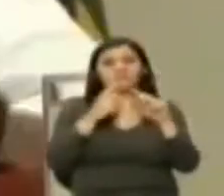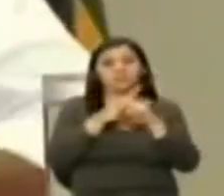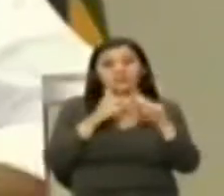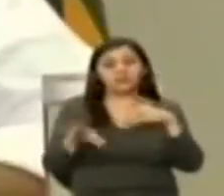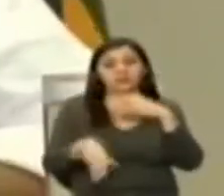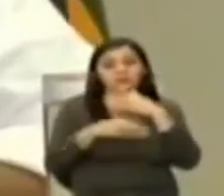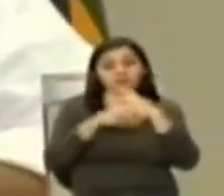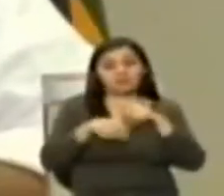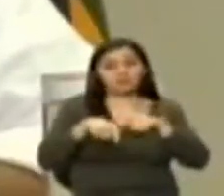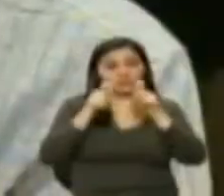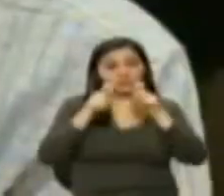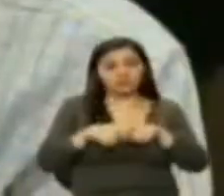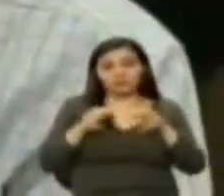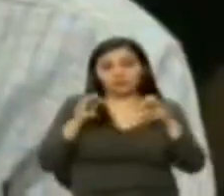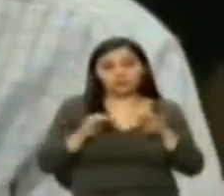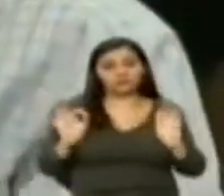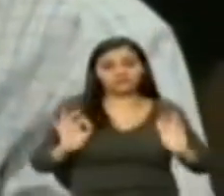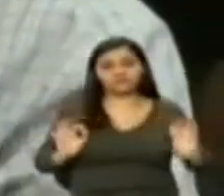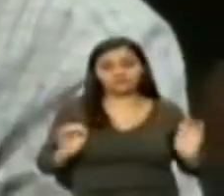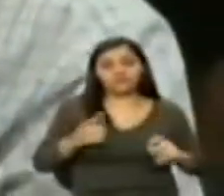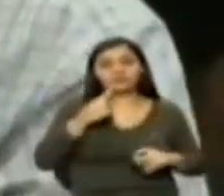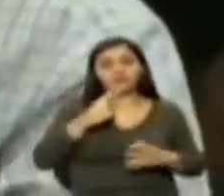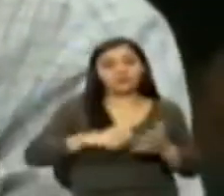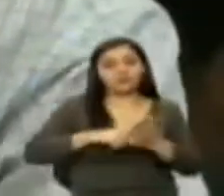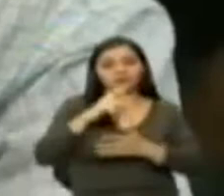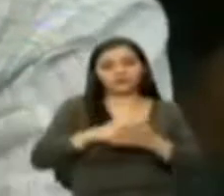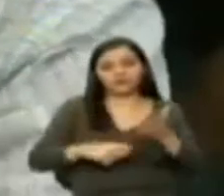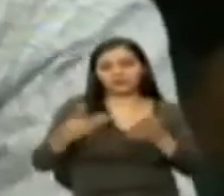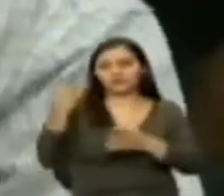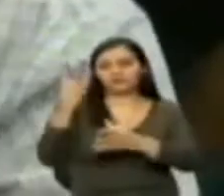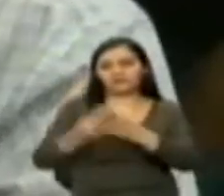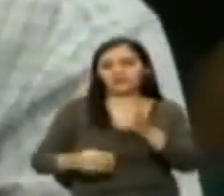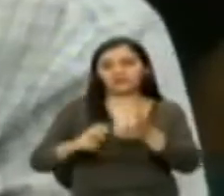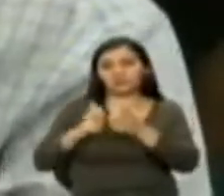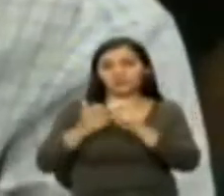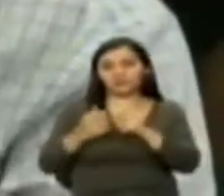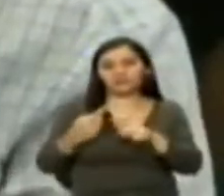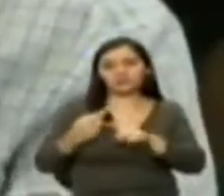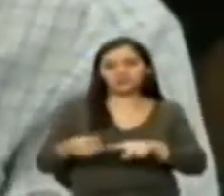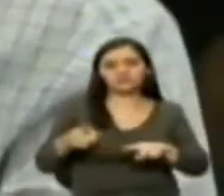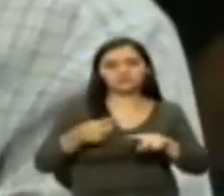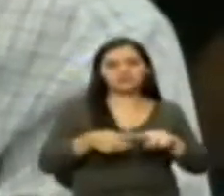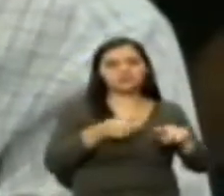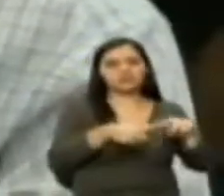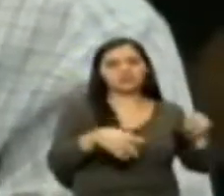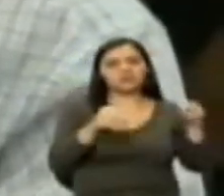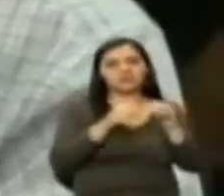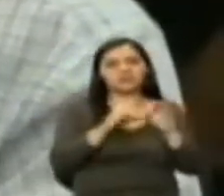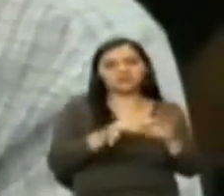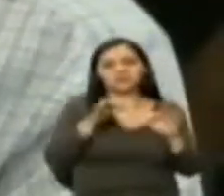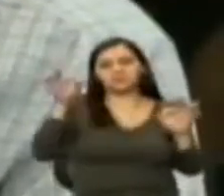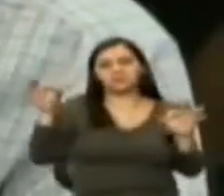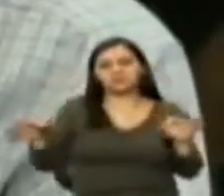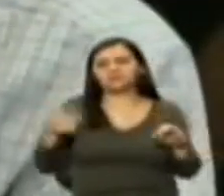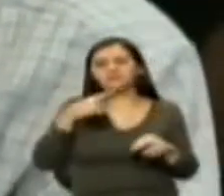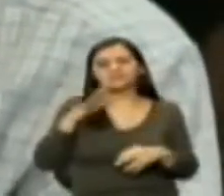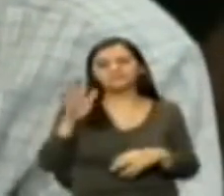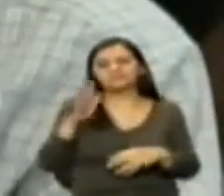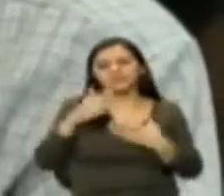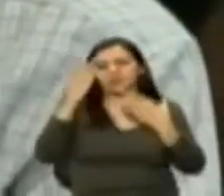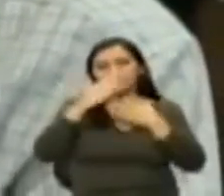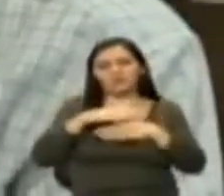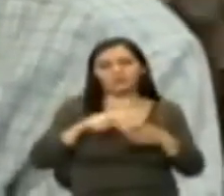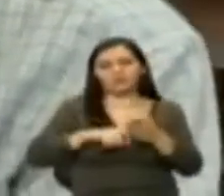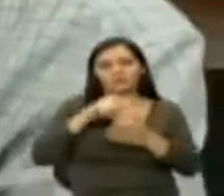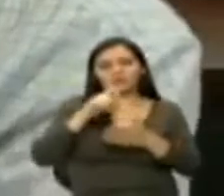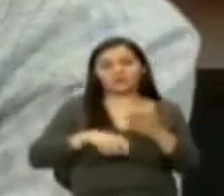incumplió el contratista, ¿no? Fue unas complicaciones desde el contratista y por esas diferencias y además en no alargar más el plazo, se optó por la terminación con el